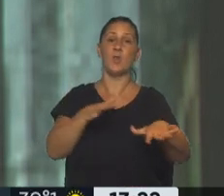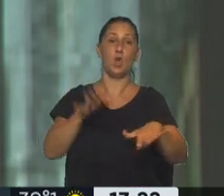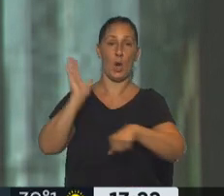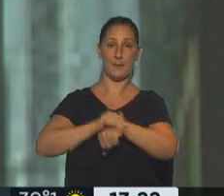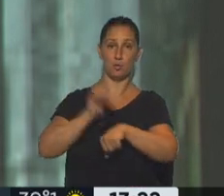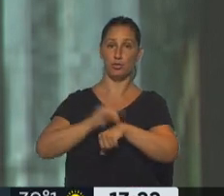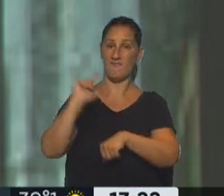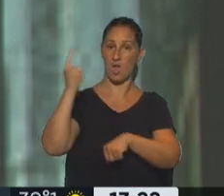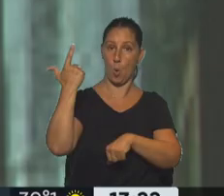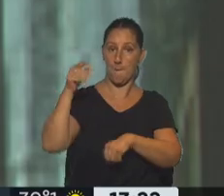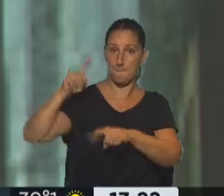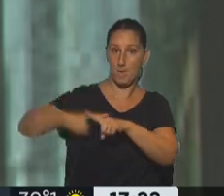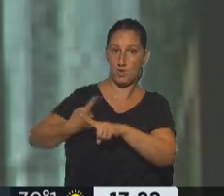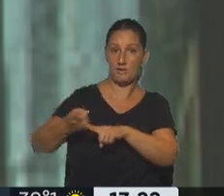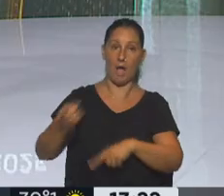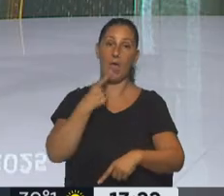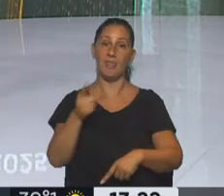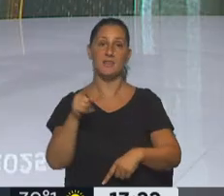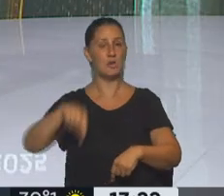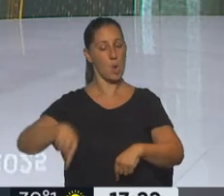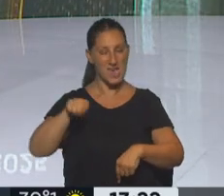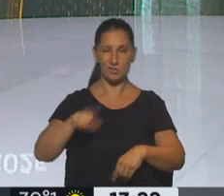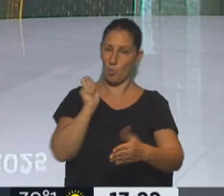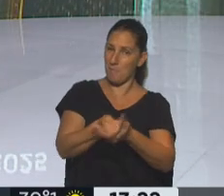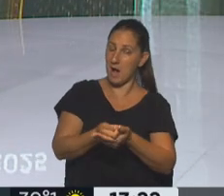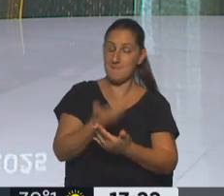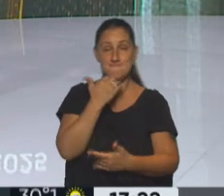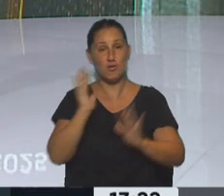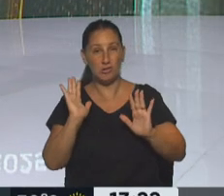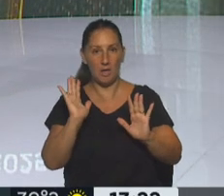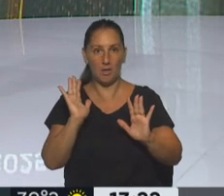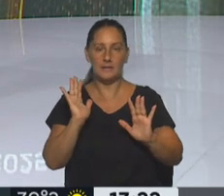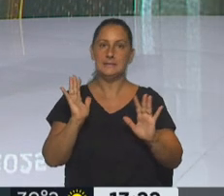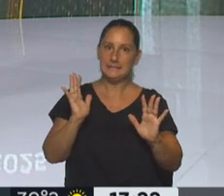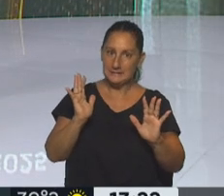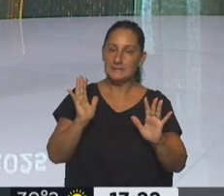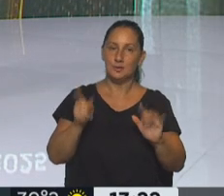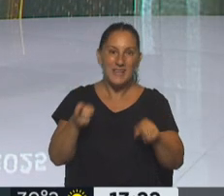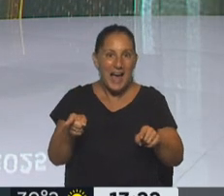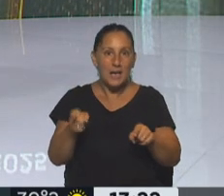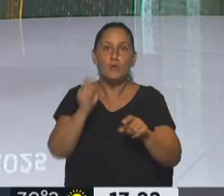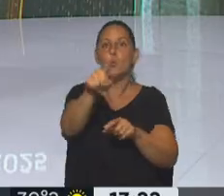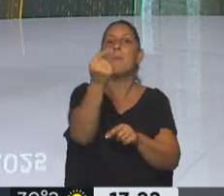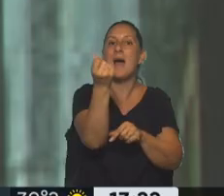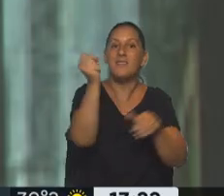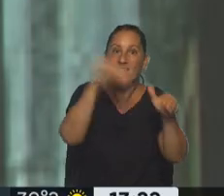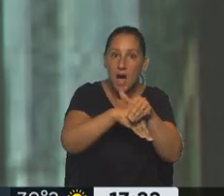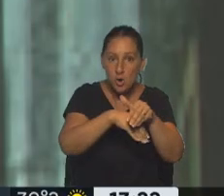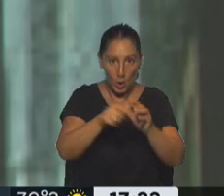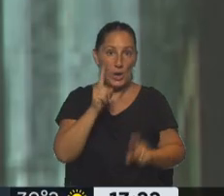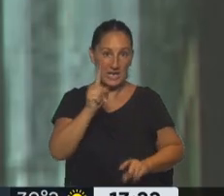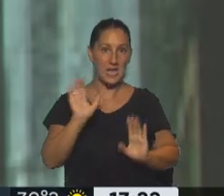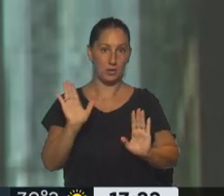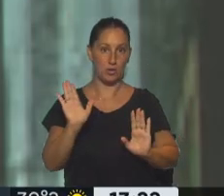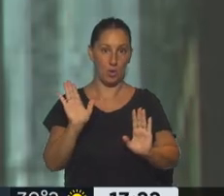irresponsabilidad de una parte de la política que te dice No mira yo esto no sé si lo voy a pagar Bueno en realidad está poniendo un juego también tus depósitos no